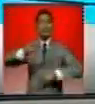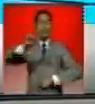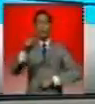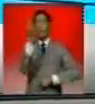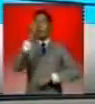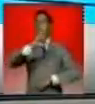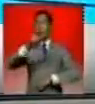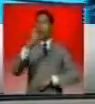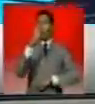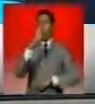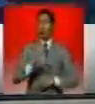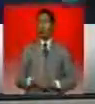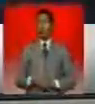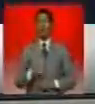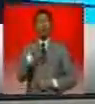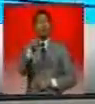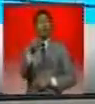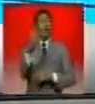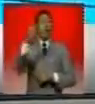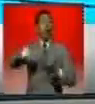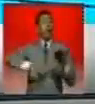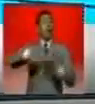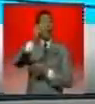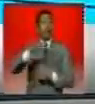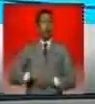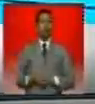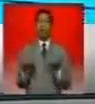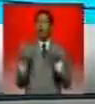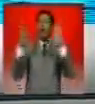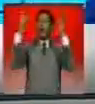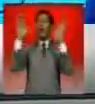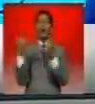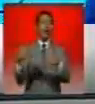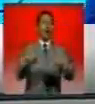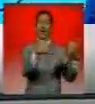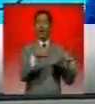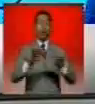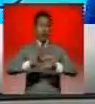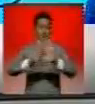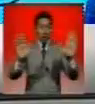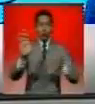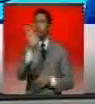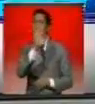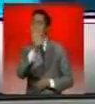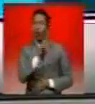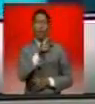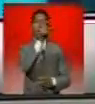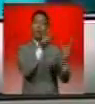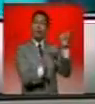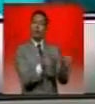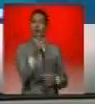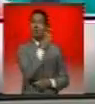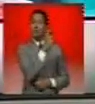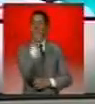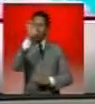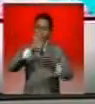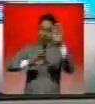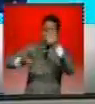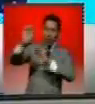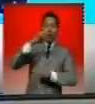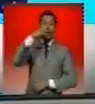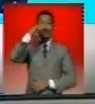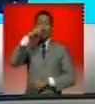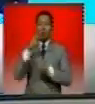el Pleno, la idea es que más allá de celebrar a los niños y niñas, la sociedad debe evaluar los avances en la protección de los